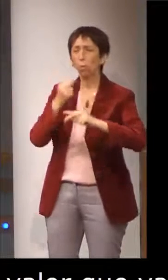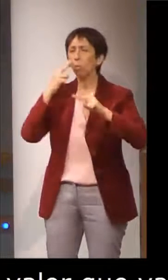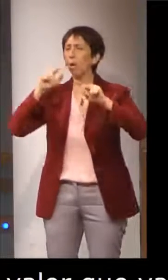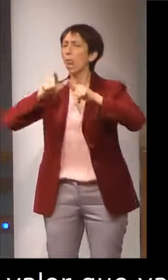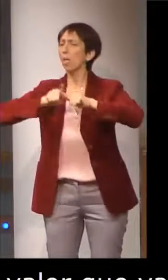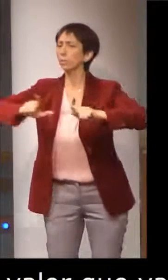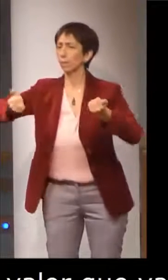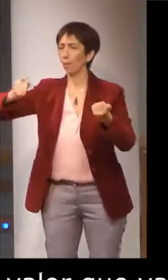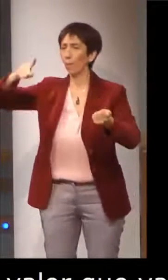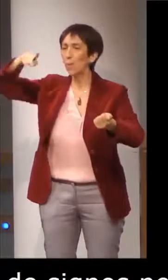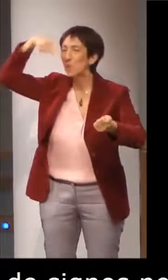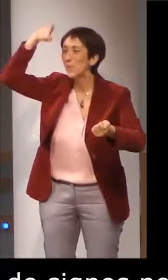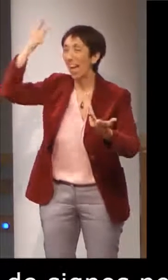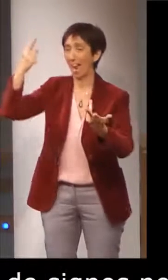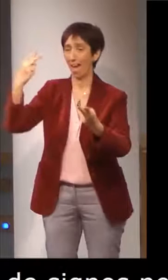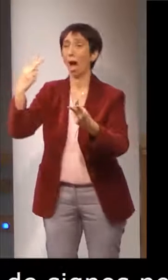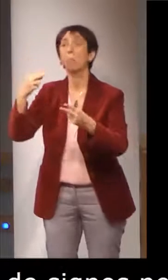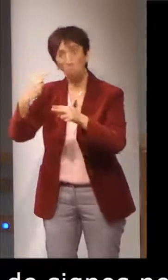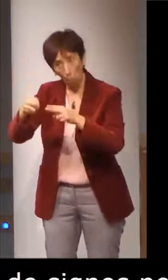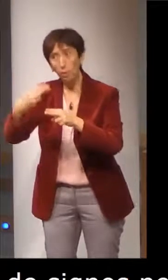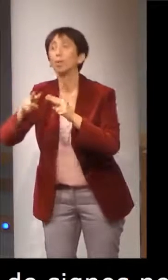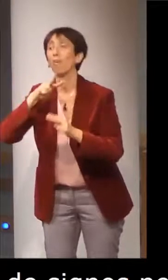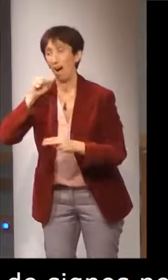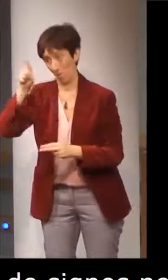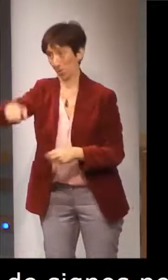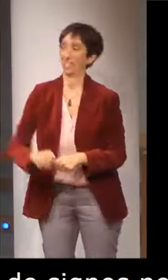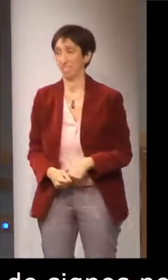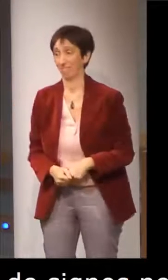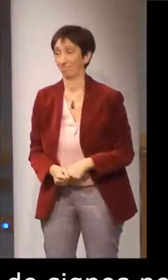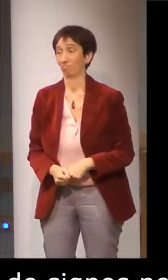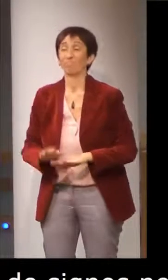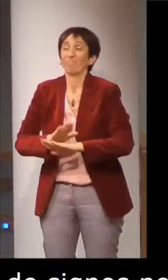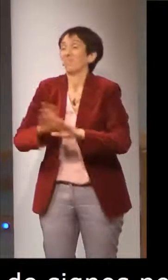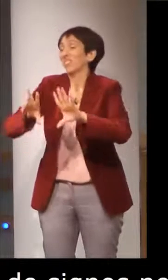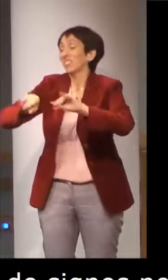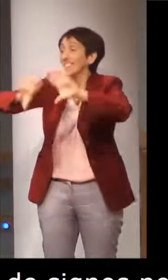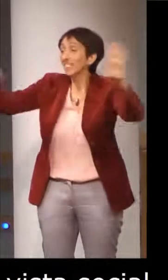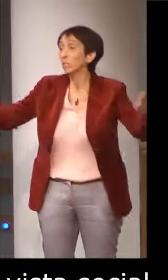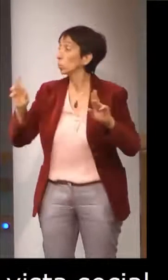social, académico, lingüístico, cultural y también político.